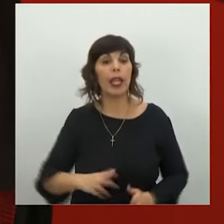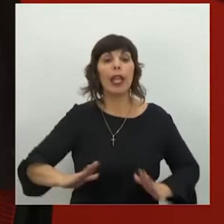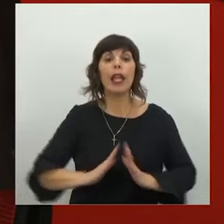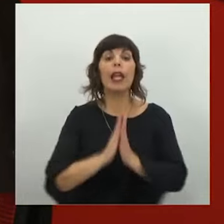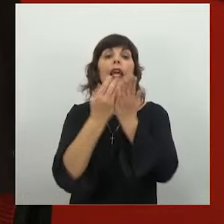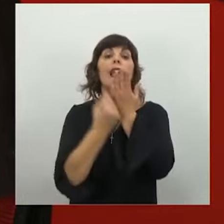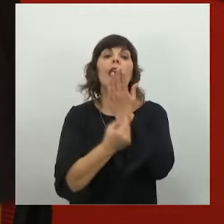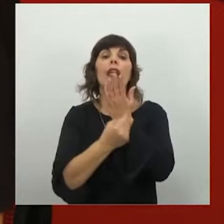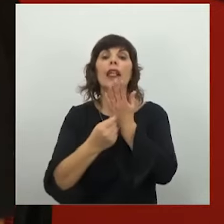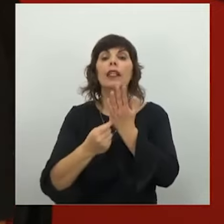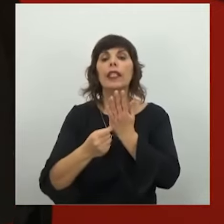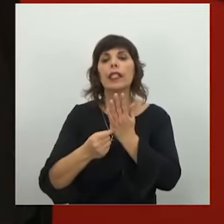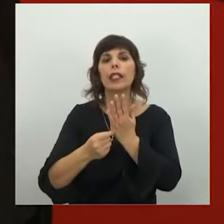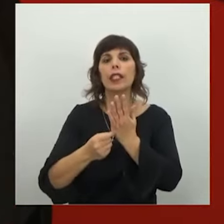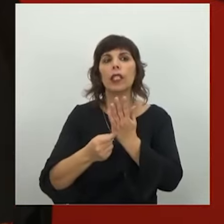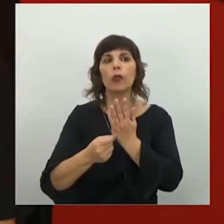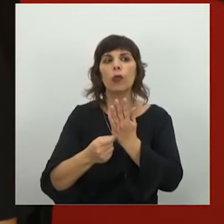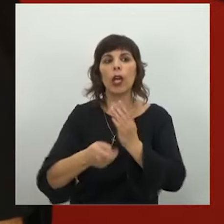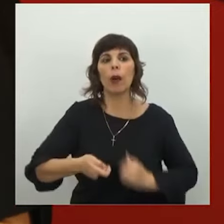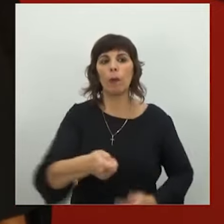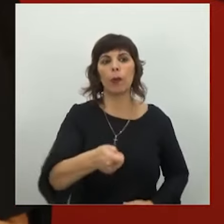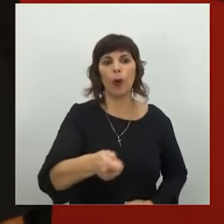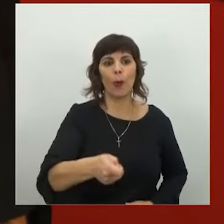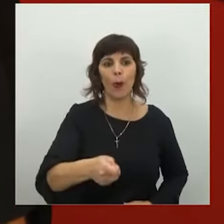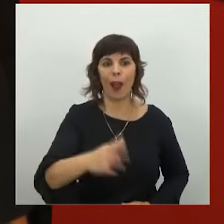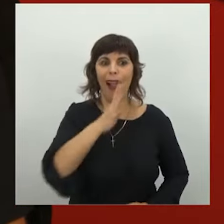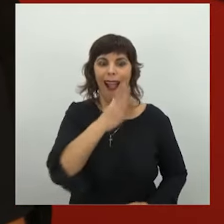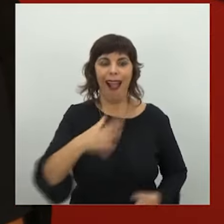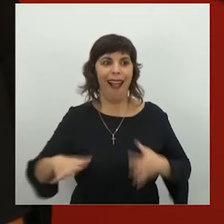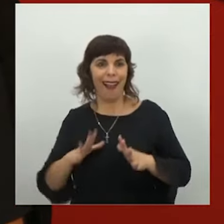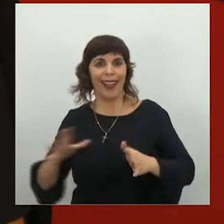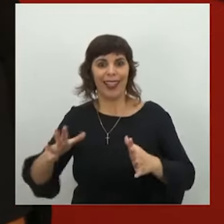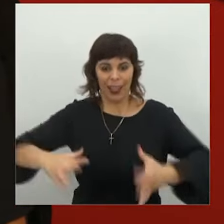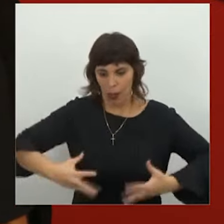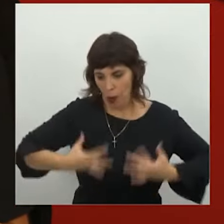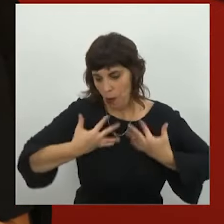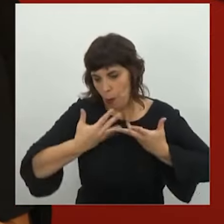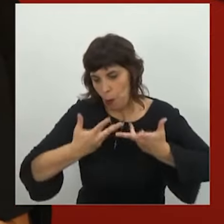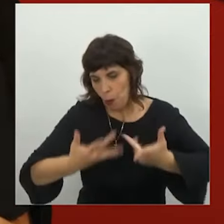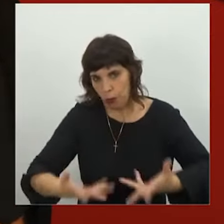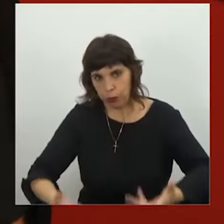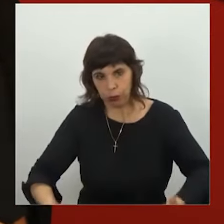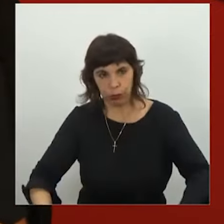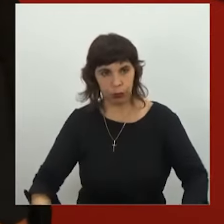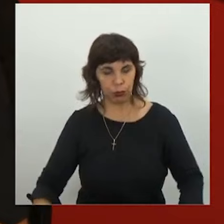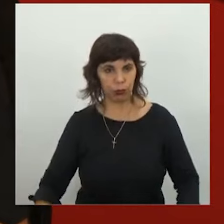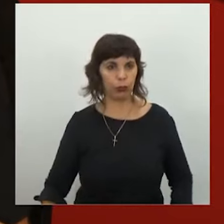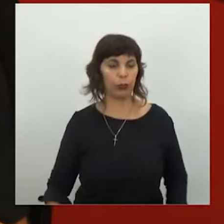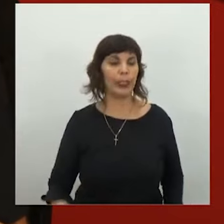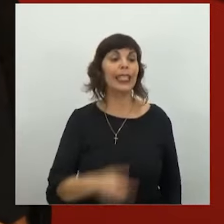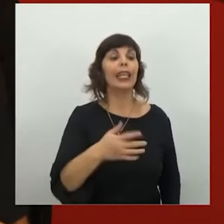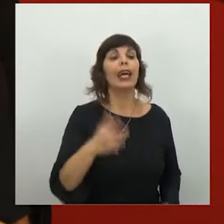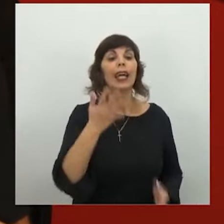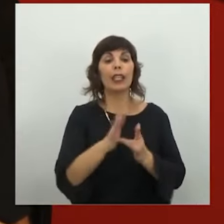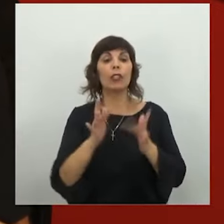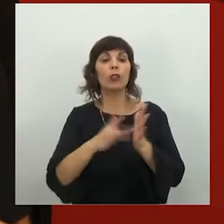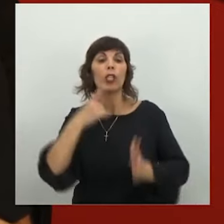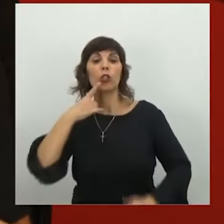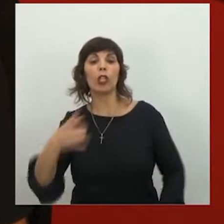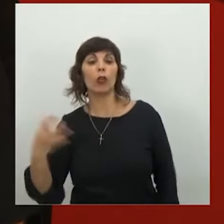que cree en mí, como dice la Escritura. El que cree en mí, como dice la Escritura. El que cree en mí, como dice